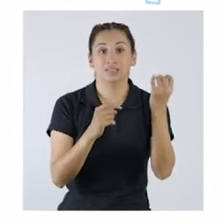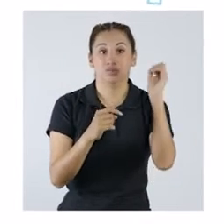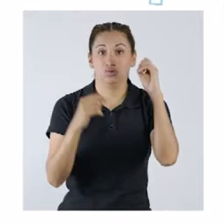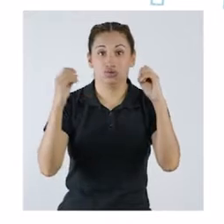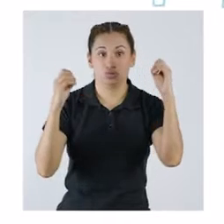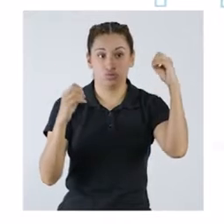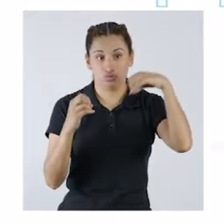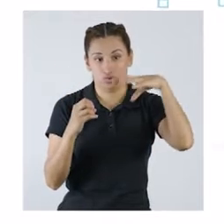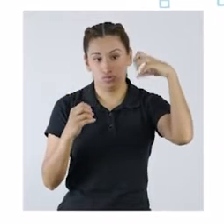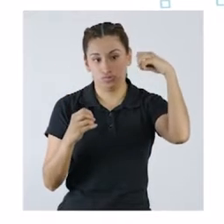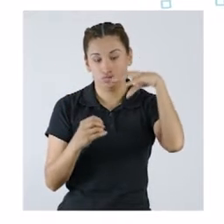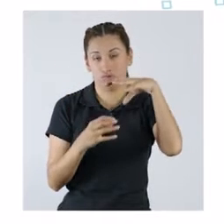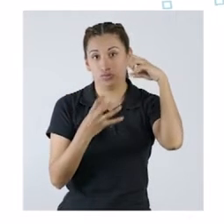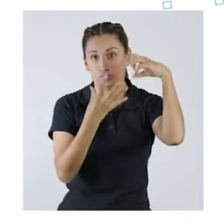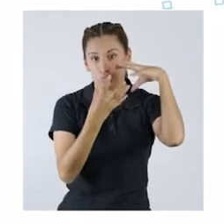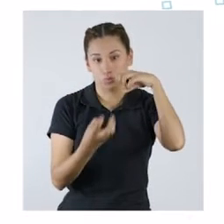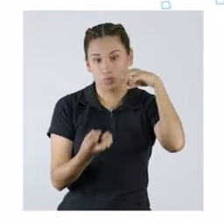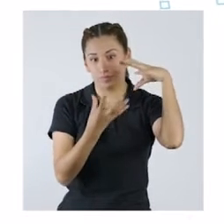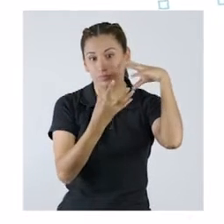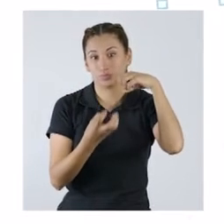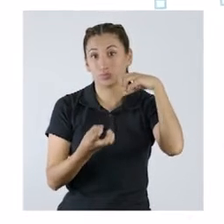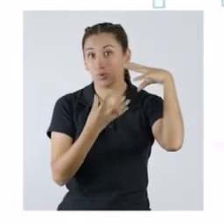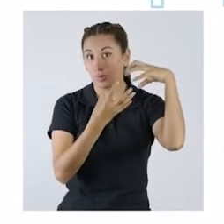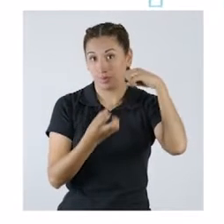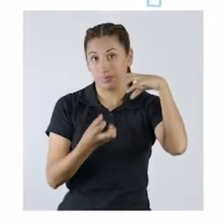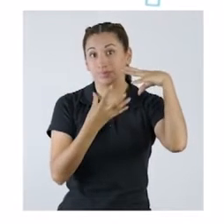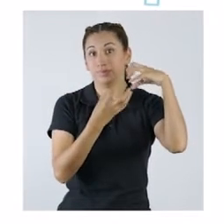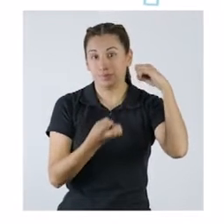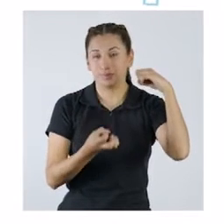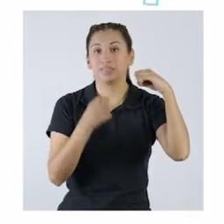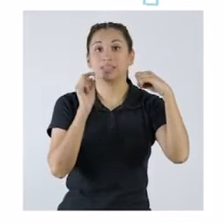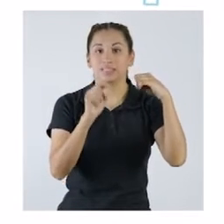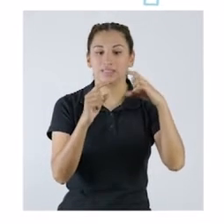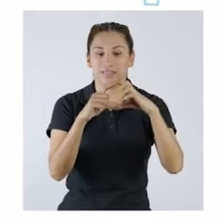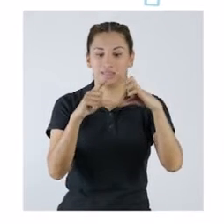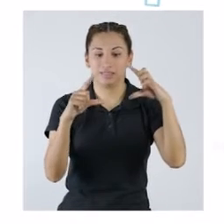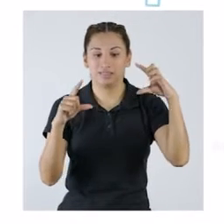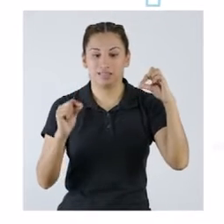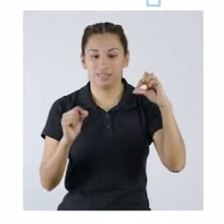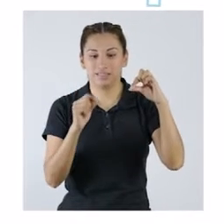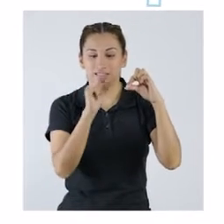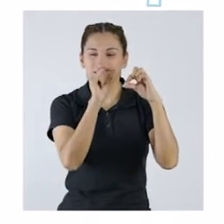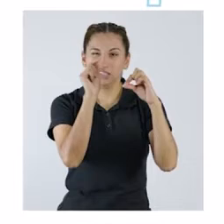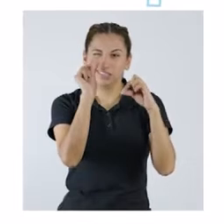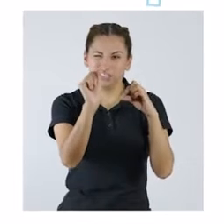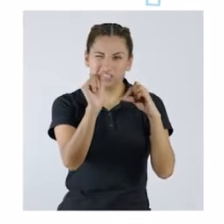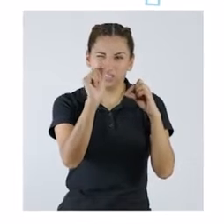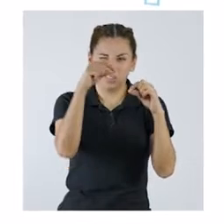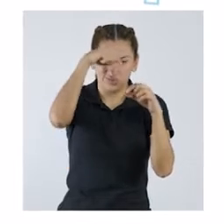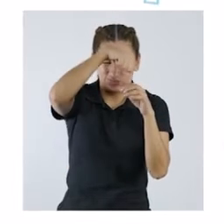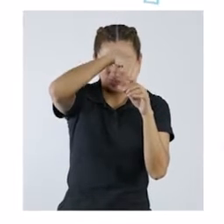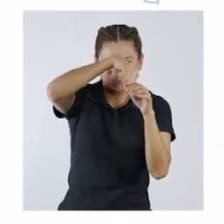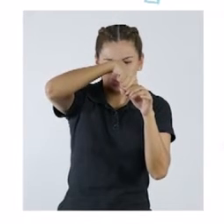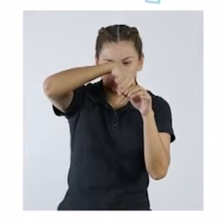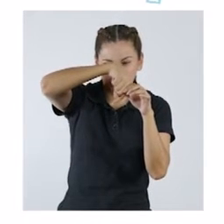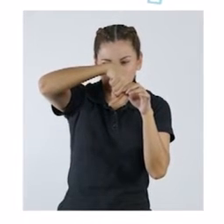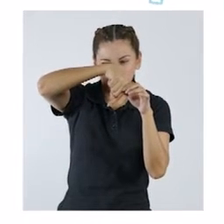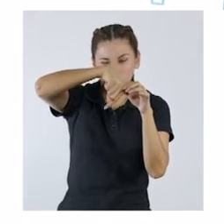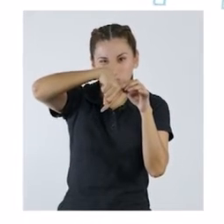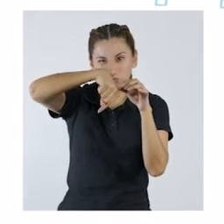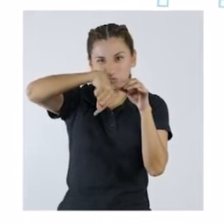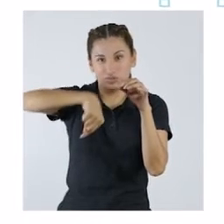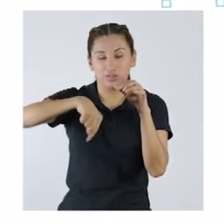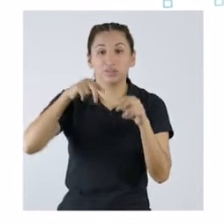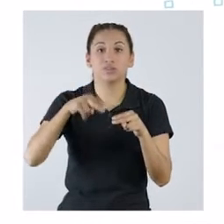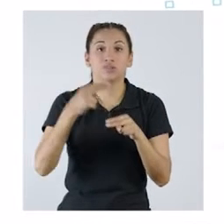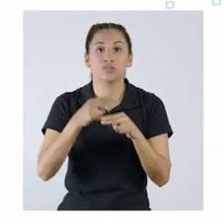es captada por las hojas y el dióxido de carbono llega a la hoja a través de los pequeños agujeros de su superficie